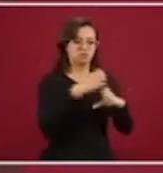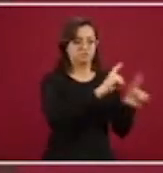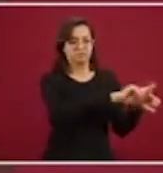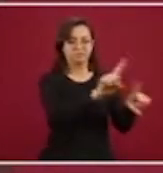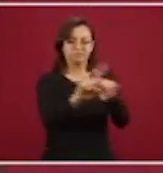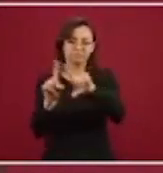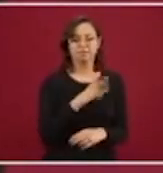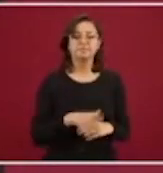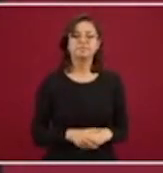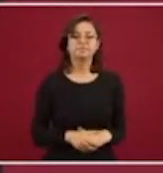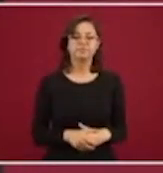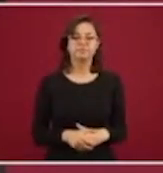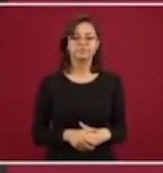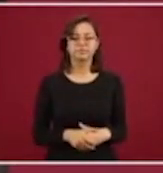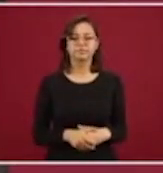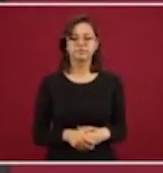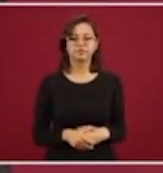económicos. Y